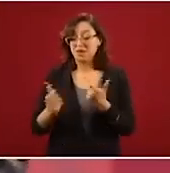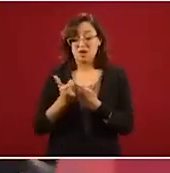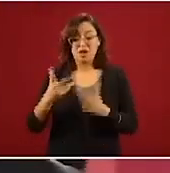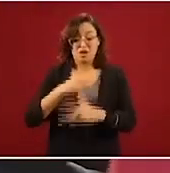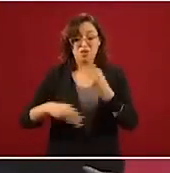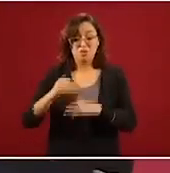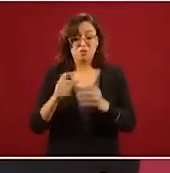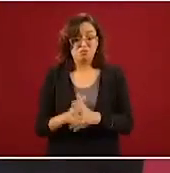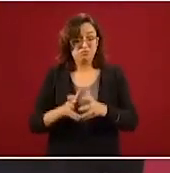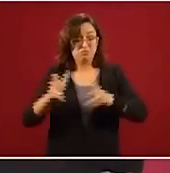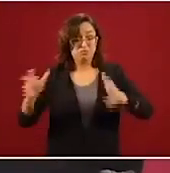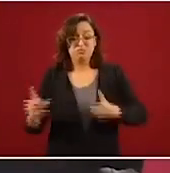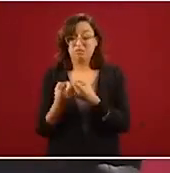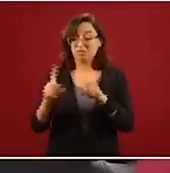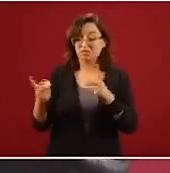si